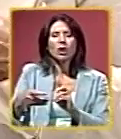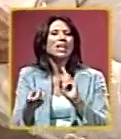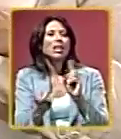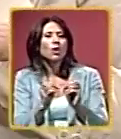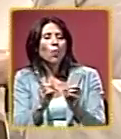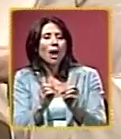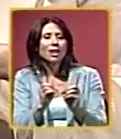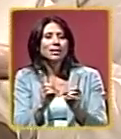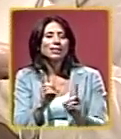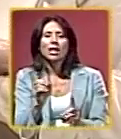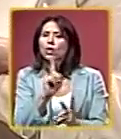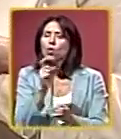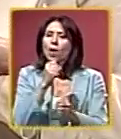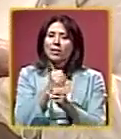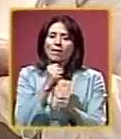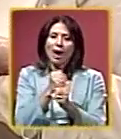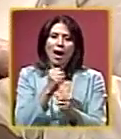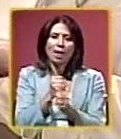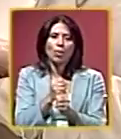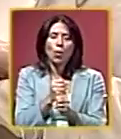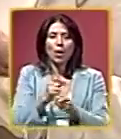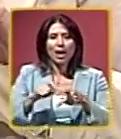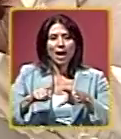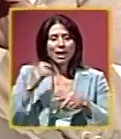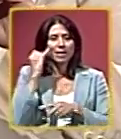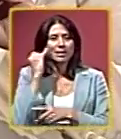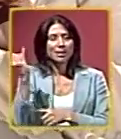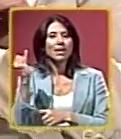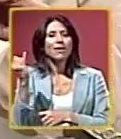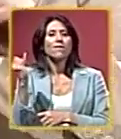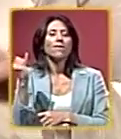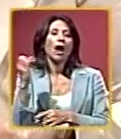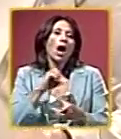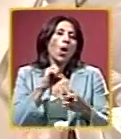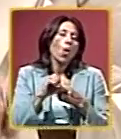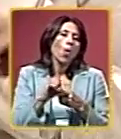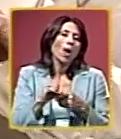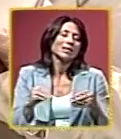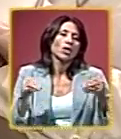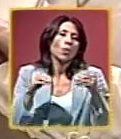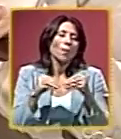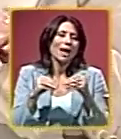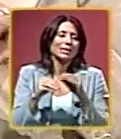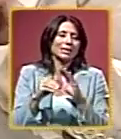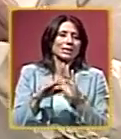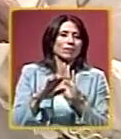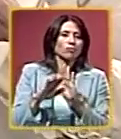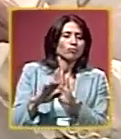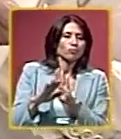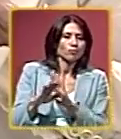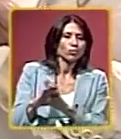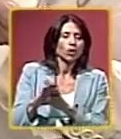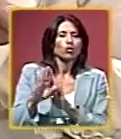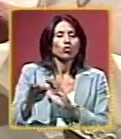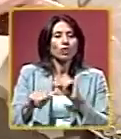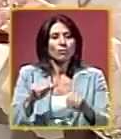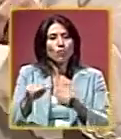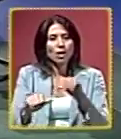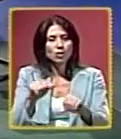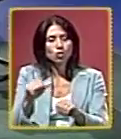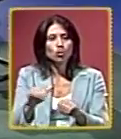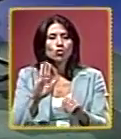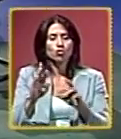o no ha trabajado la iniciativa o ha sido más deprimida sus esfuerzos, ¿verdad? O